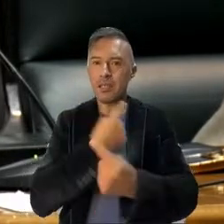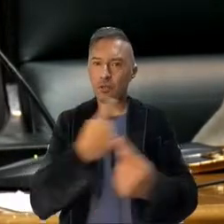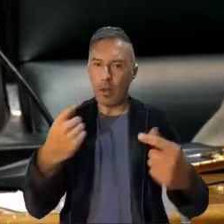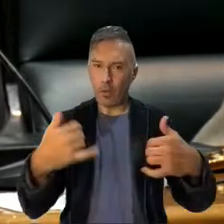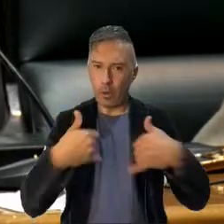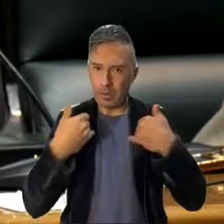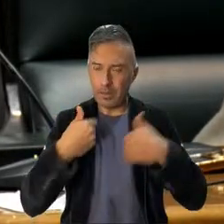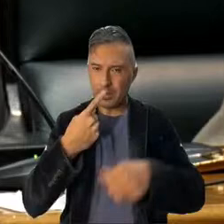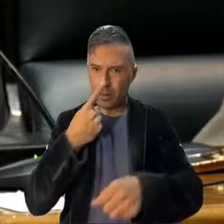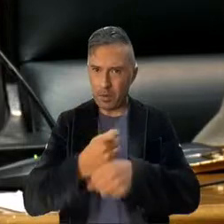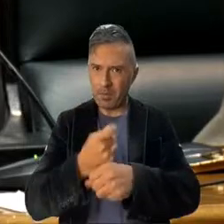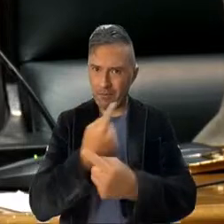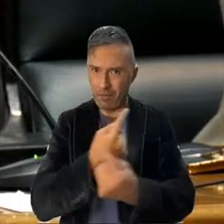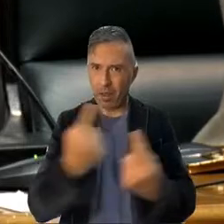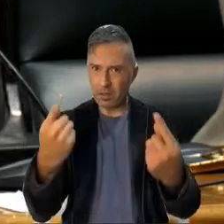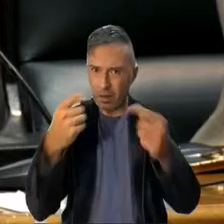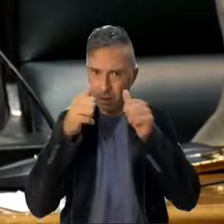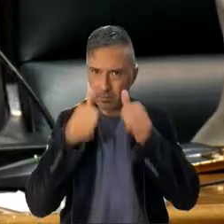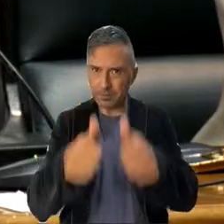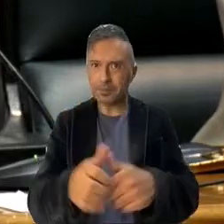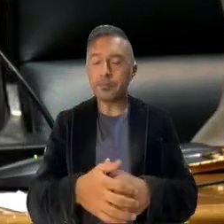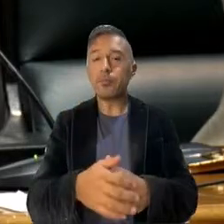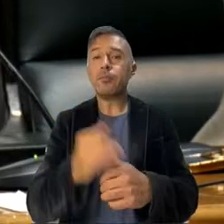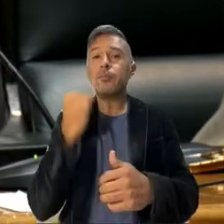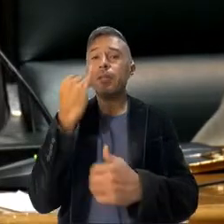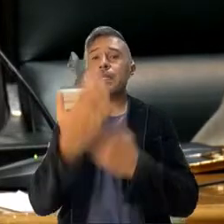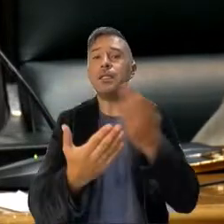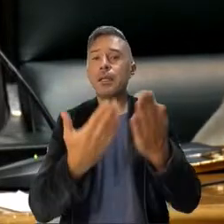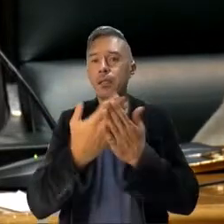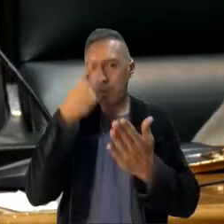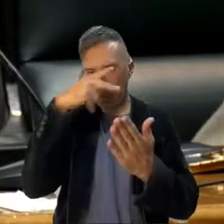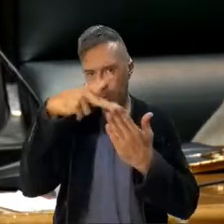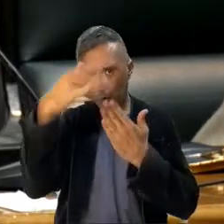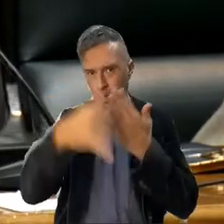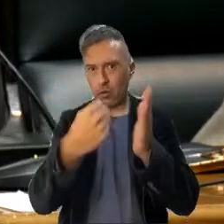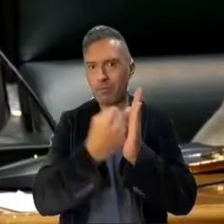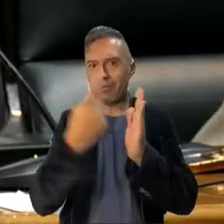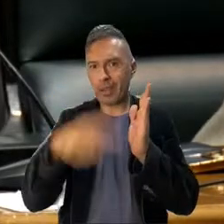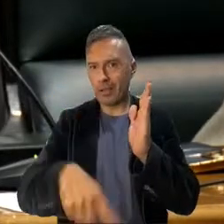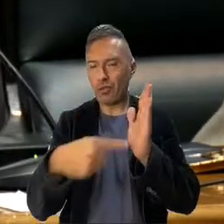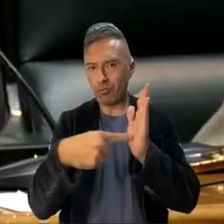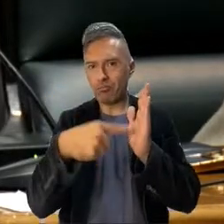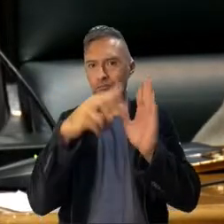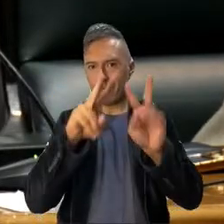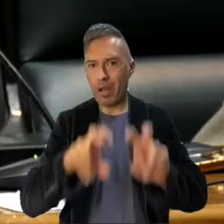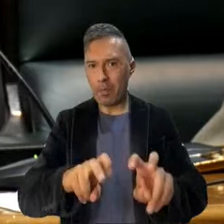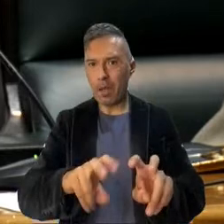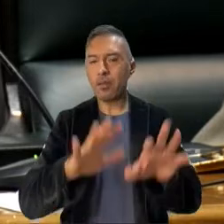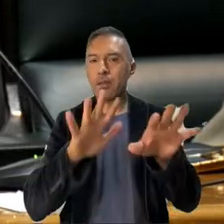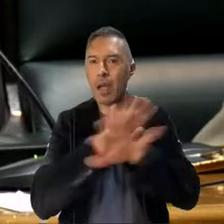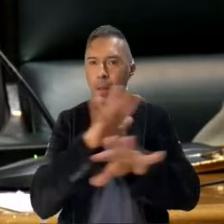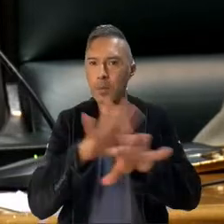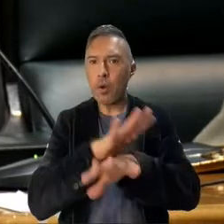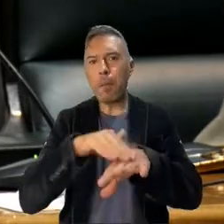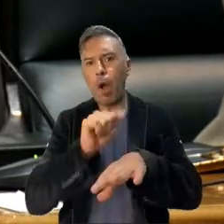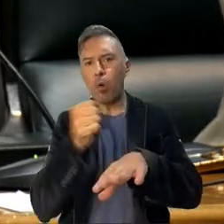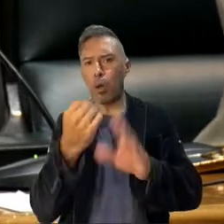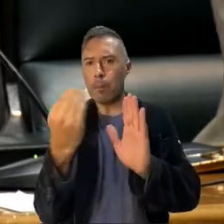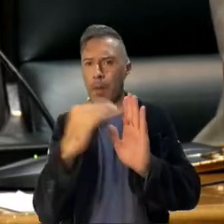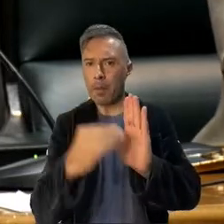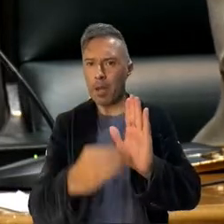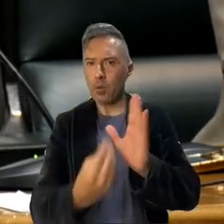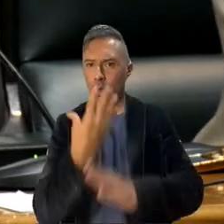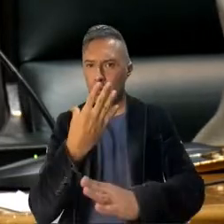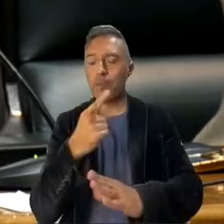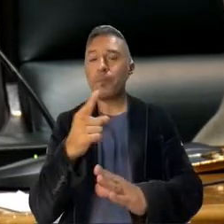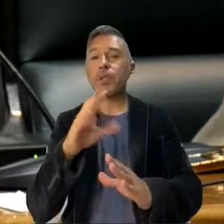primera infancia. Iniciativa con proyecto de decreto por el que se reforman y adicionan diversas disposiciones del Código Civil